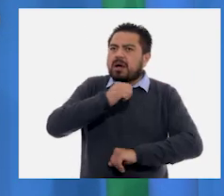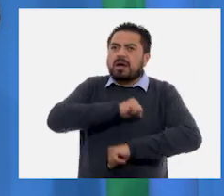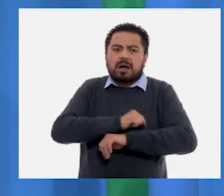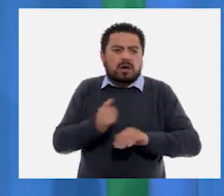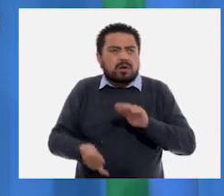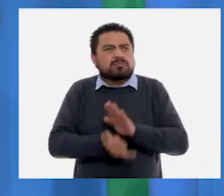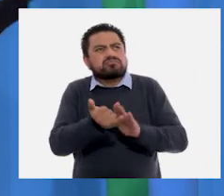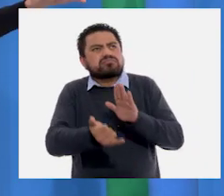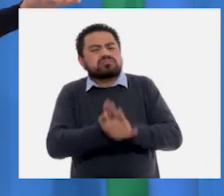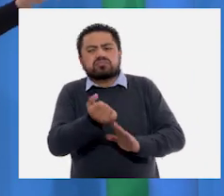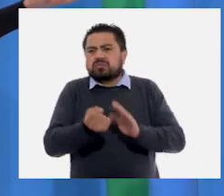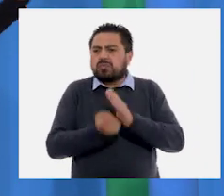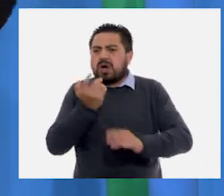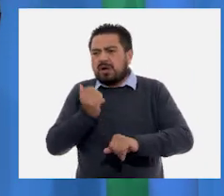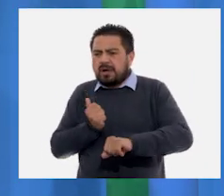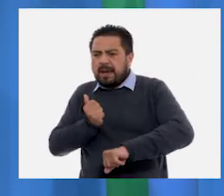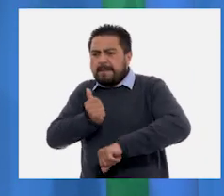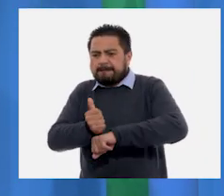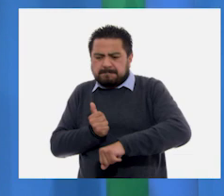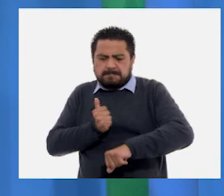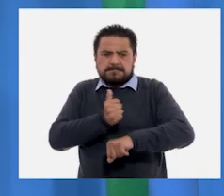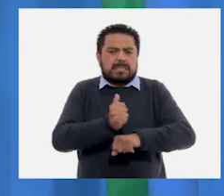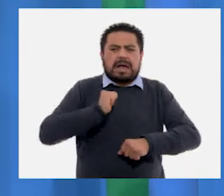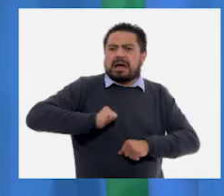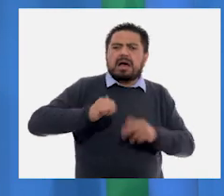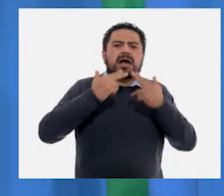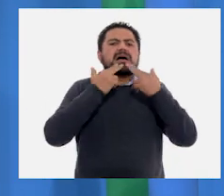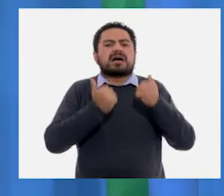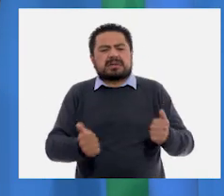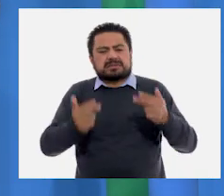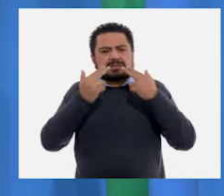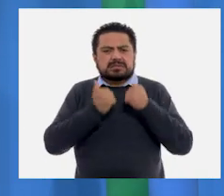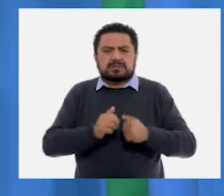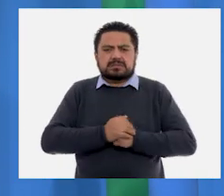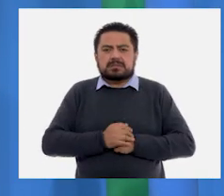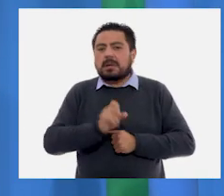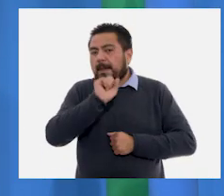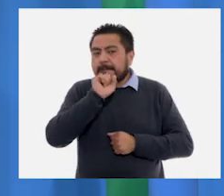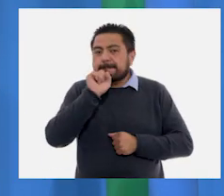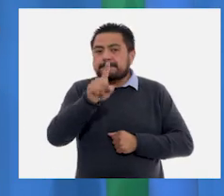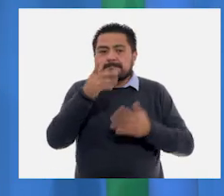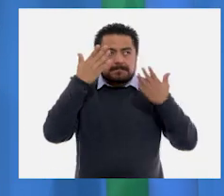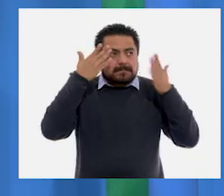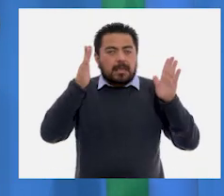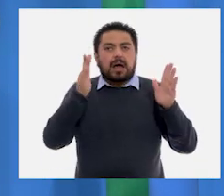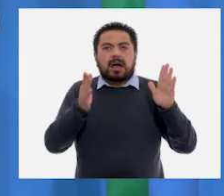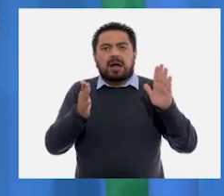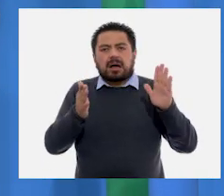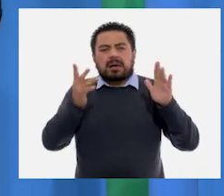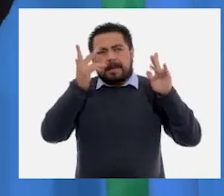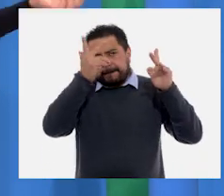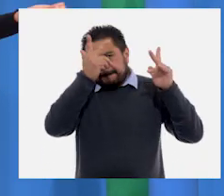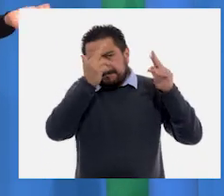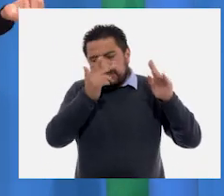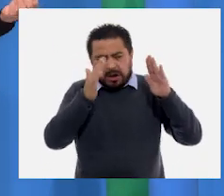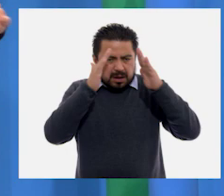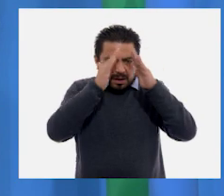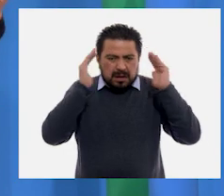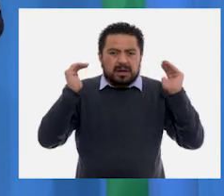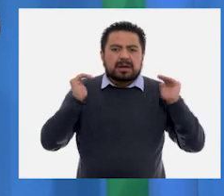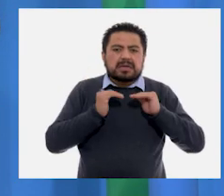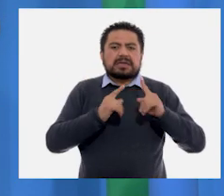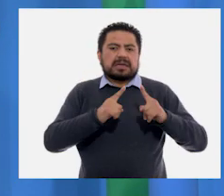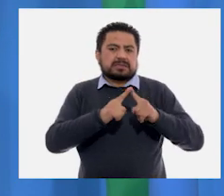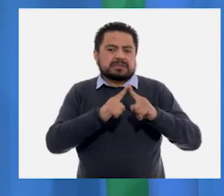construir colonias distintas en los antiguos ranchos y en las haciendas. También abrió la puerta para demoler conventos, iglesias